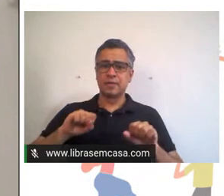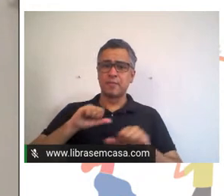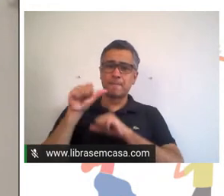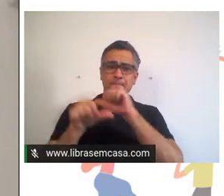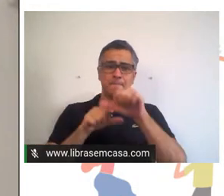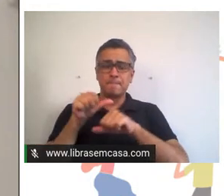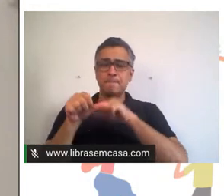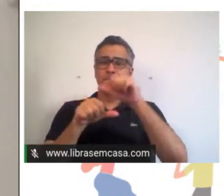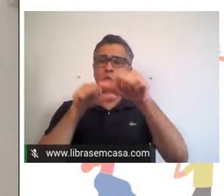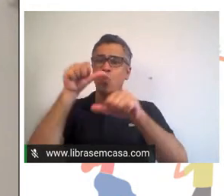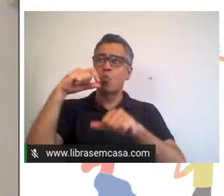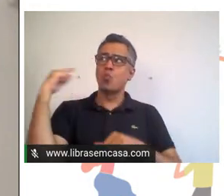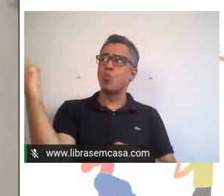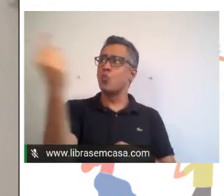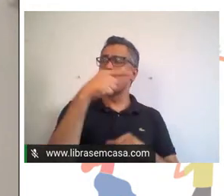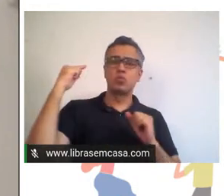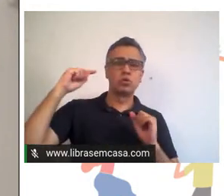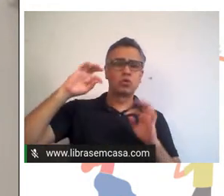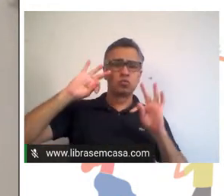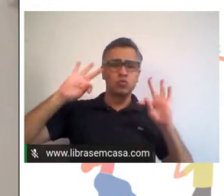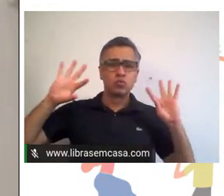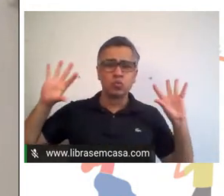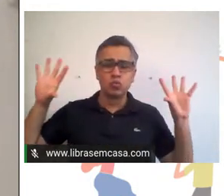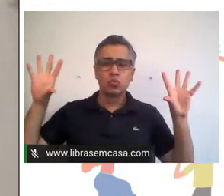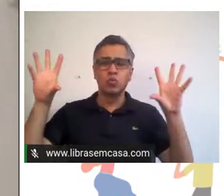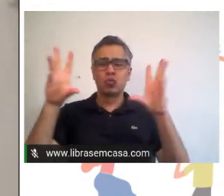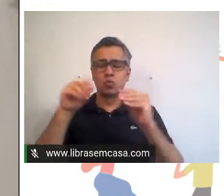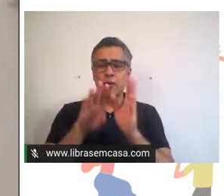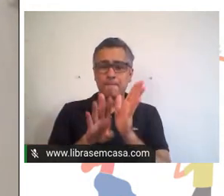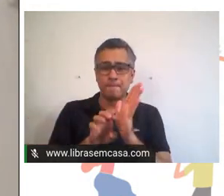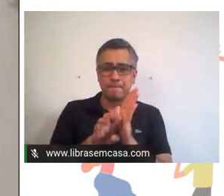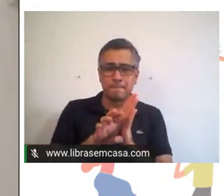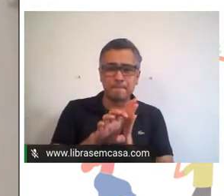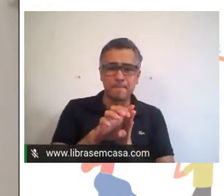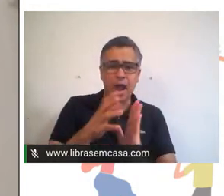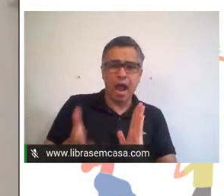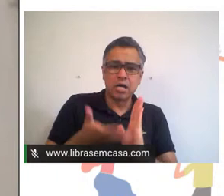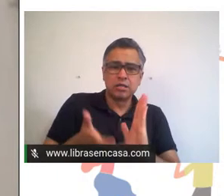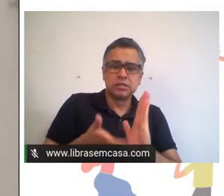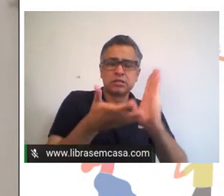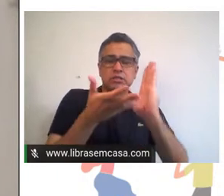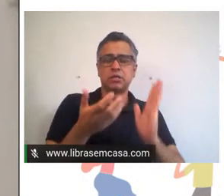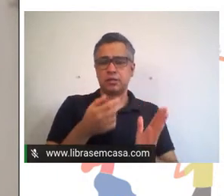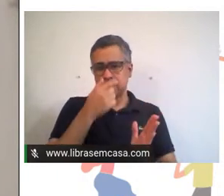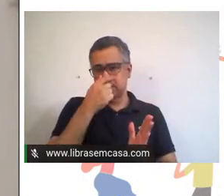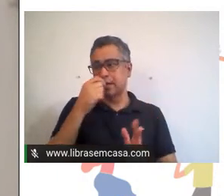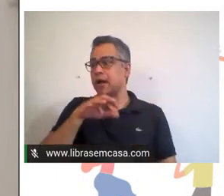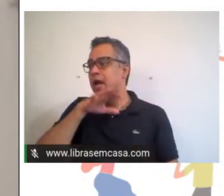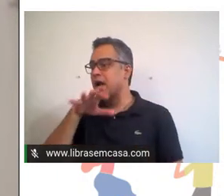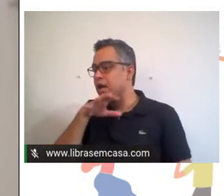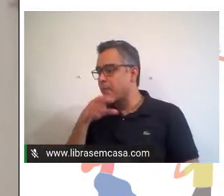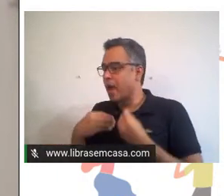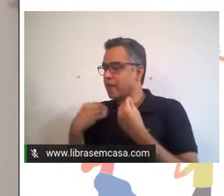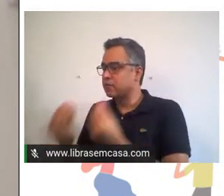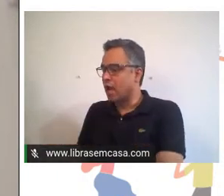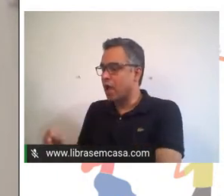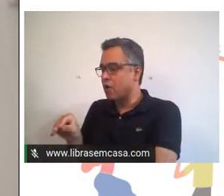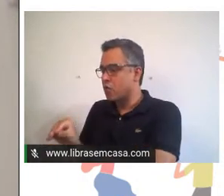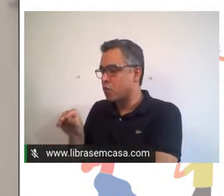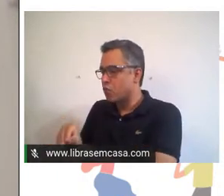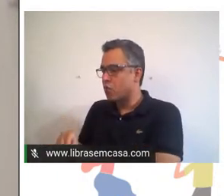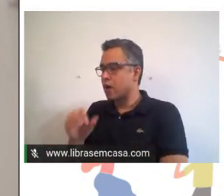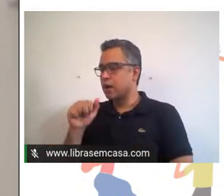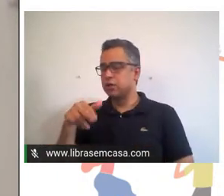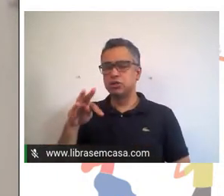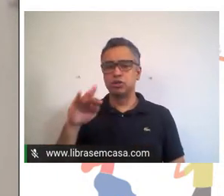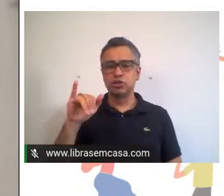ecosistemas microbianos, exaltando bacterias, alimentando animales con antibióticos, alimentando animales